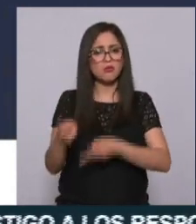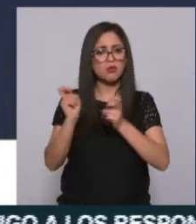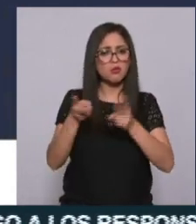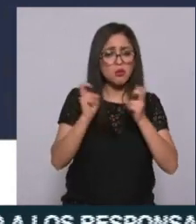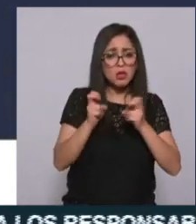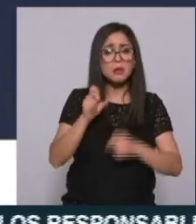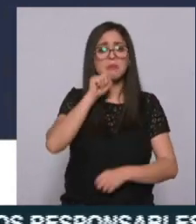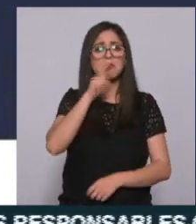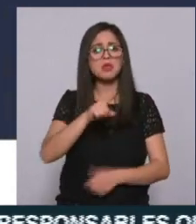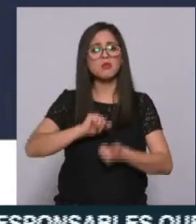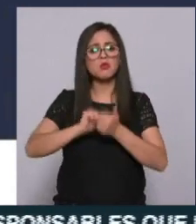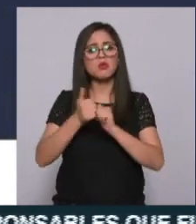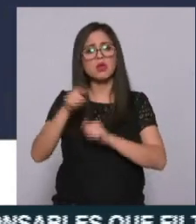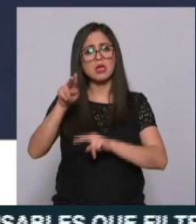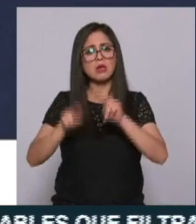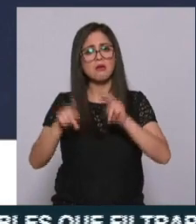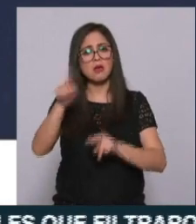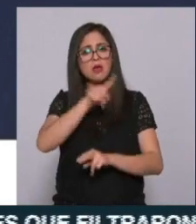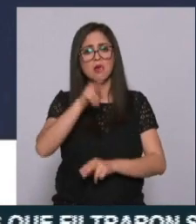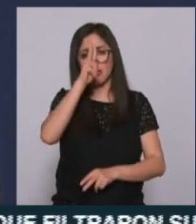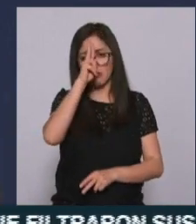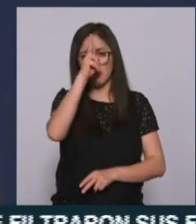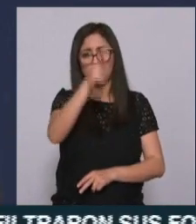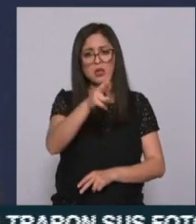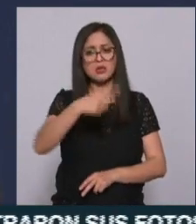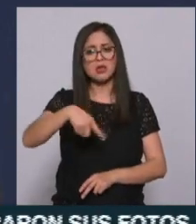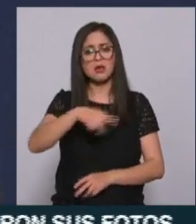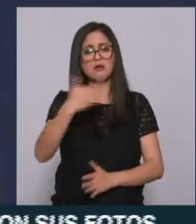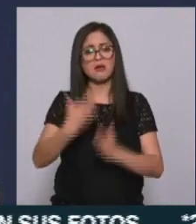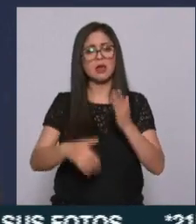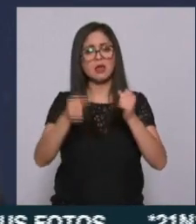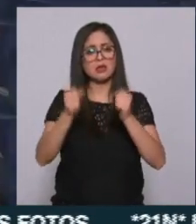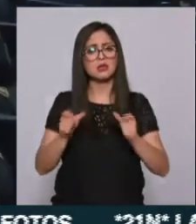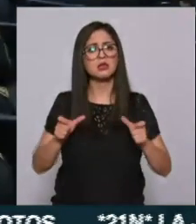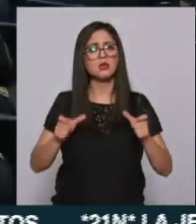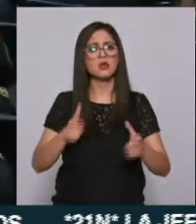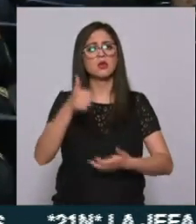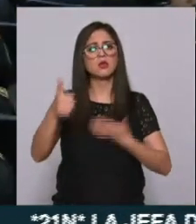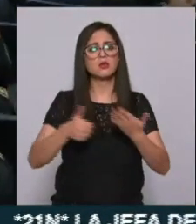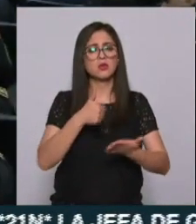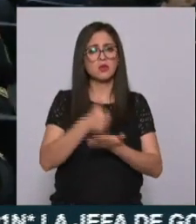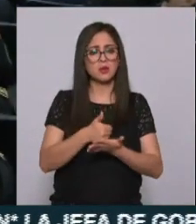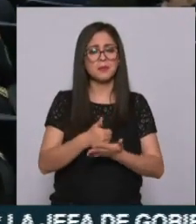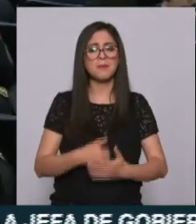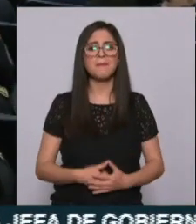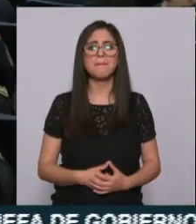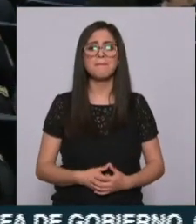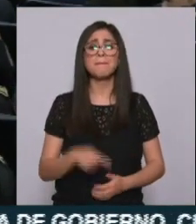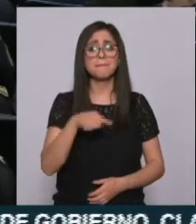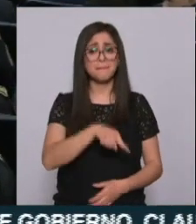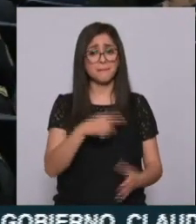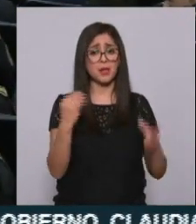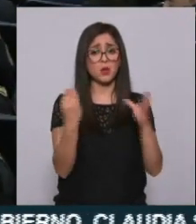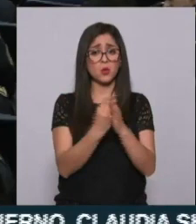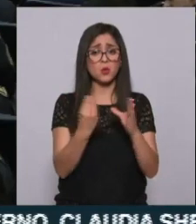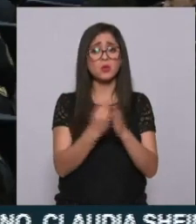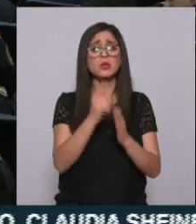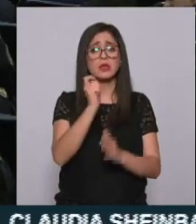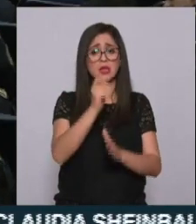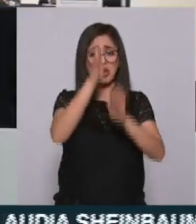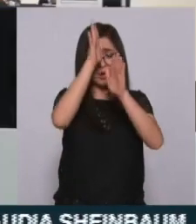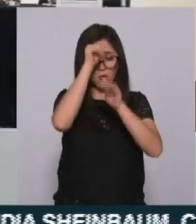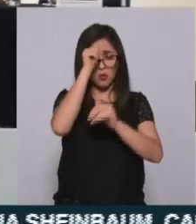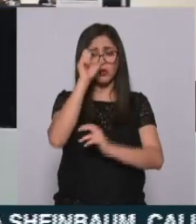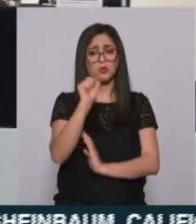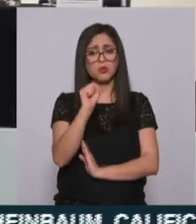por abatir los niveles de violencia y de inseguridad de la ciudad. Mencionó que este curso reafirma un compromiso de la